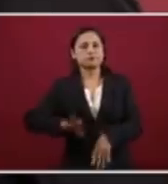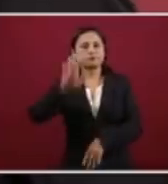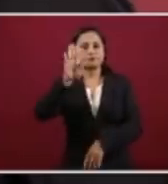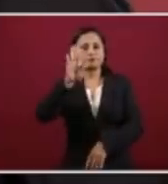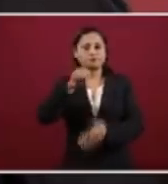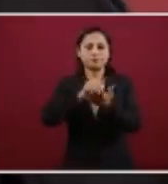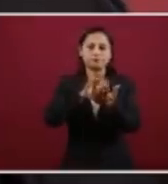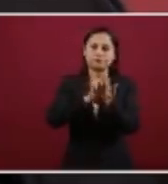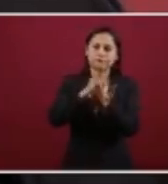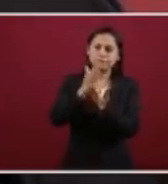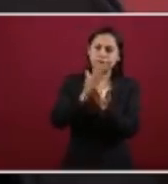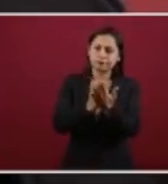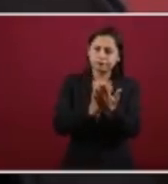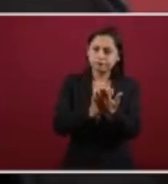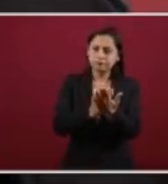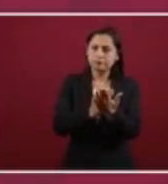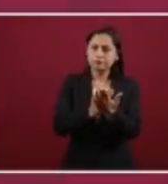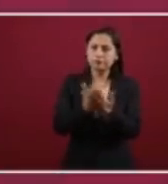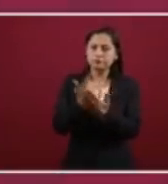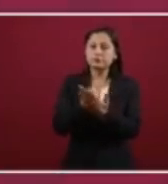apuntándose ciudadanos.